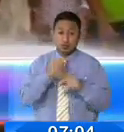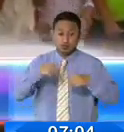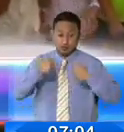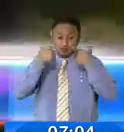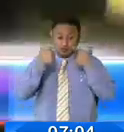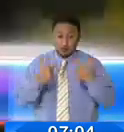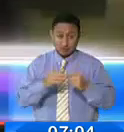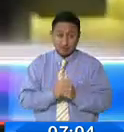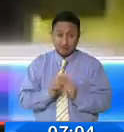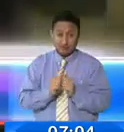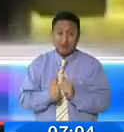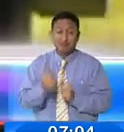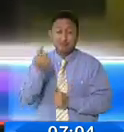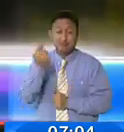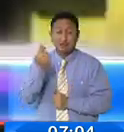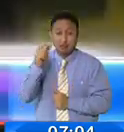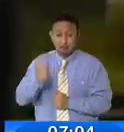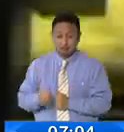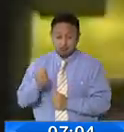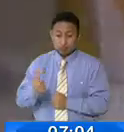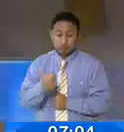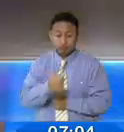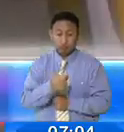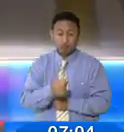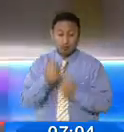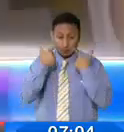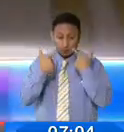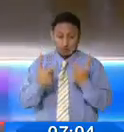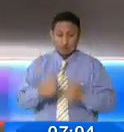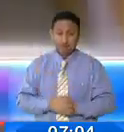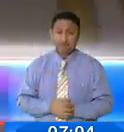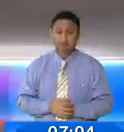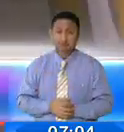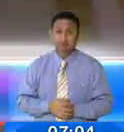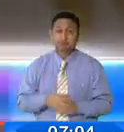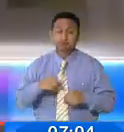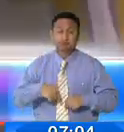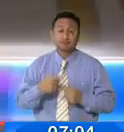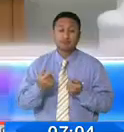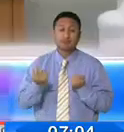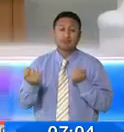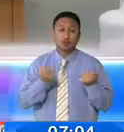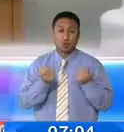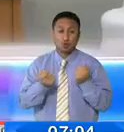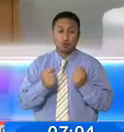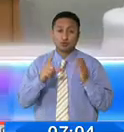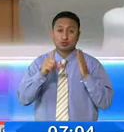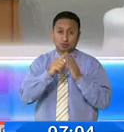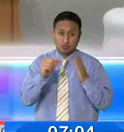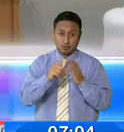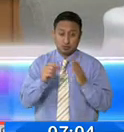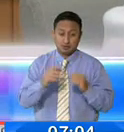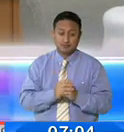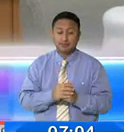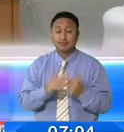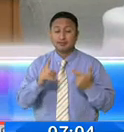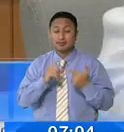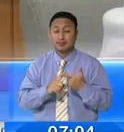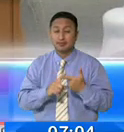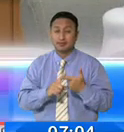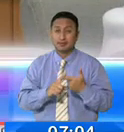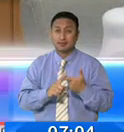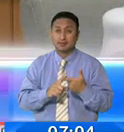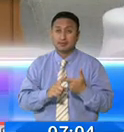cada centavo que se invierta en la campaña. Controles cruzados del servicio de rentas, control cruzado de